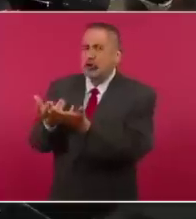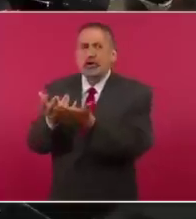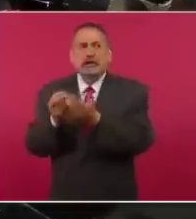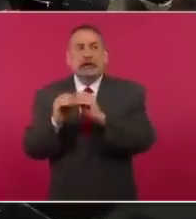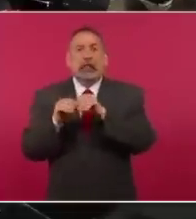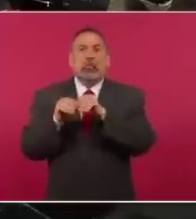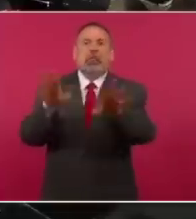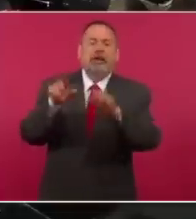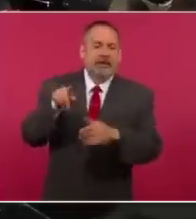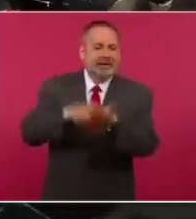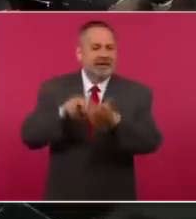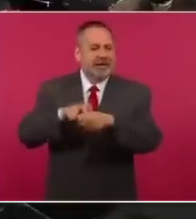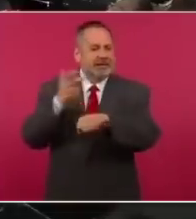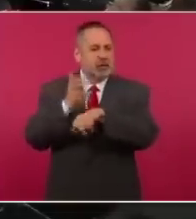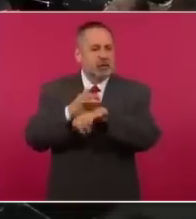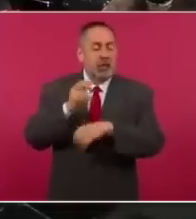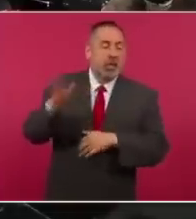Entonces,